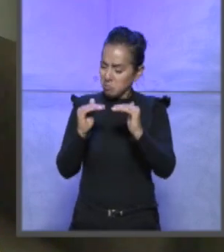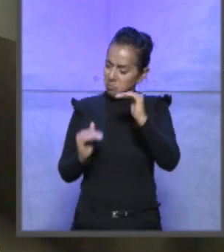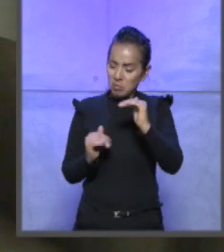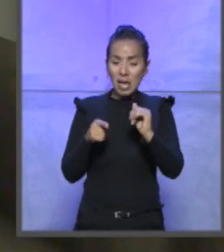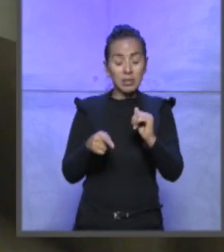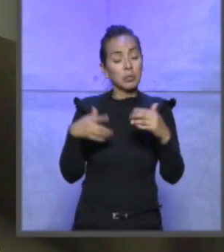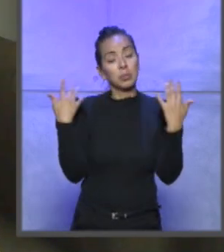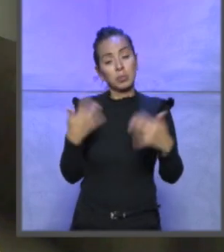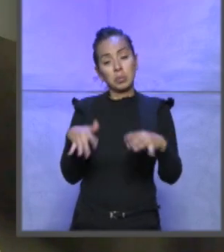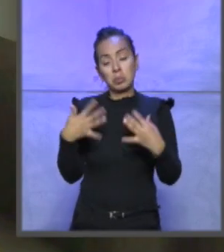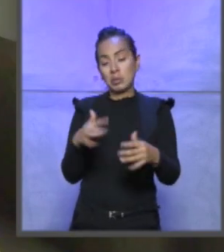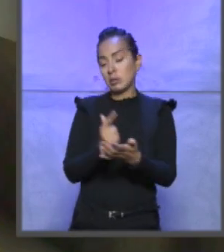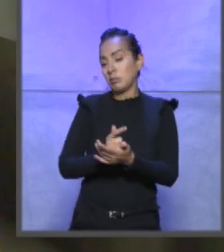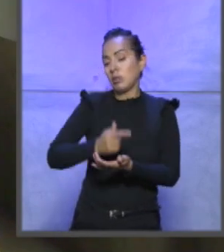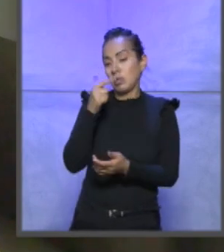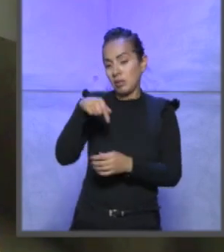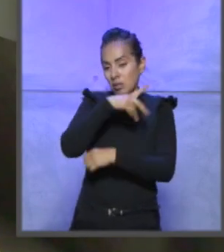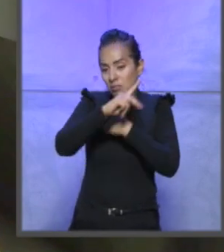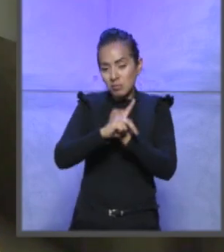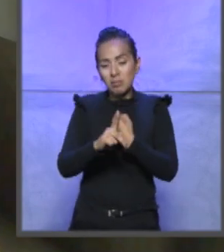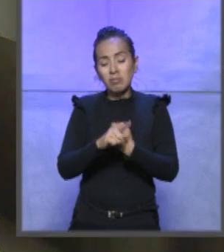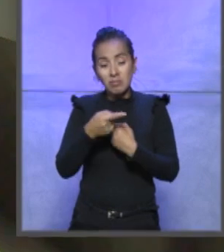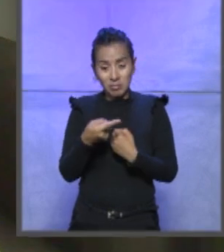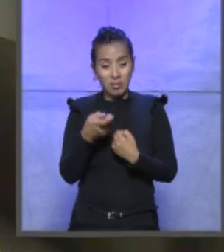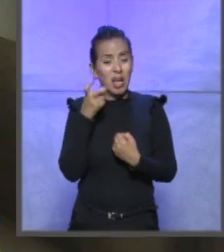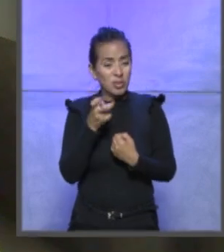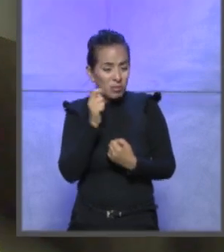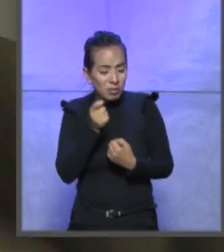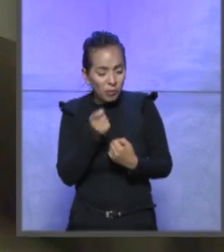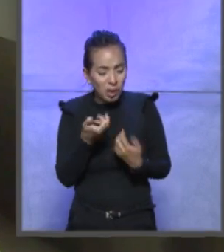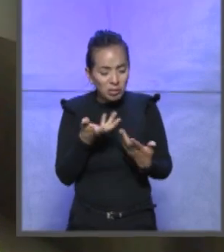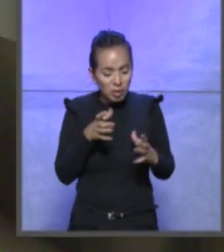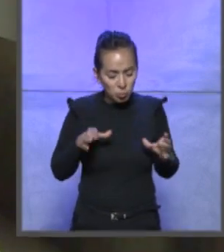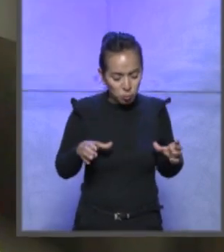nivel del país, lo que hace que se crean grupos